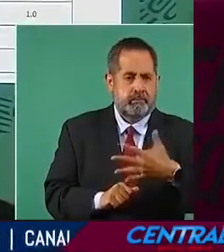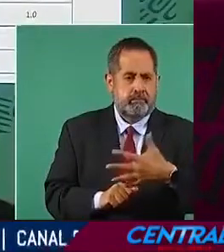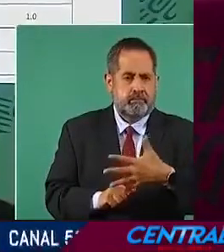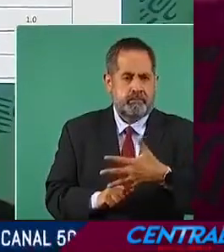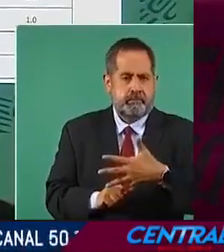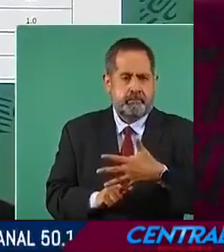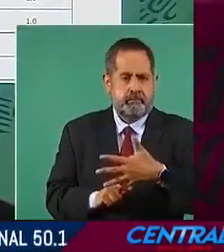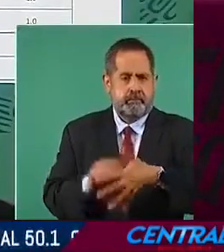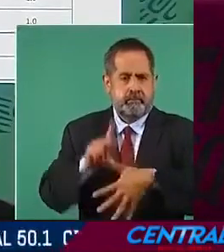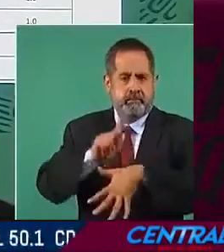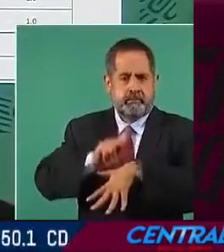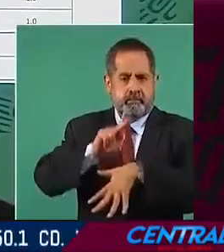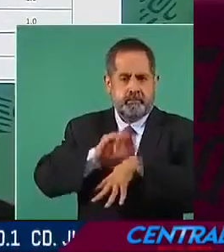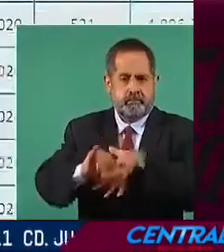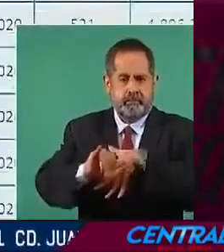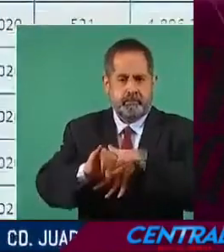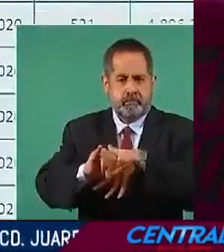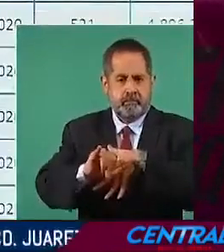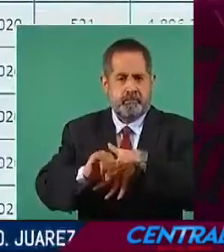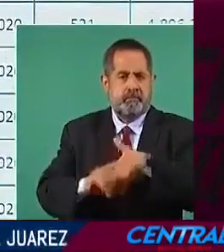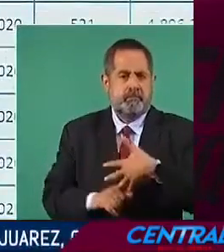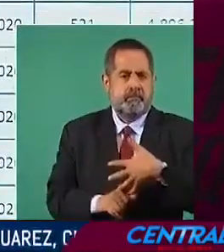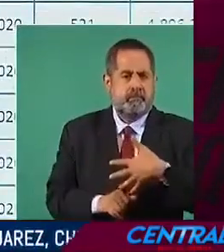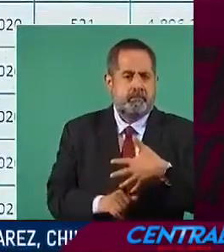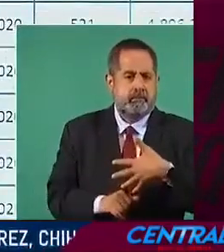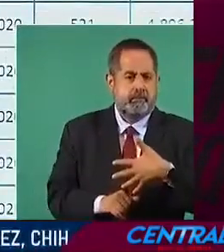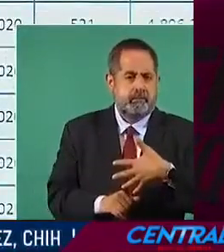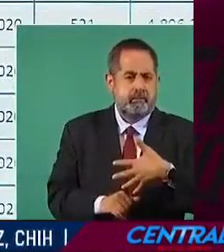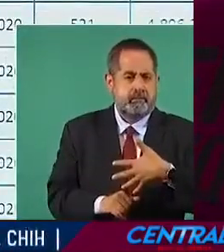quinto, Paraguay,